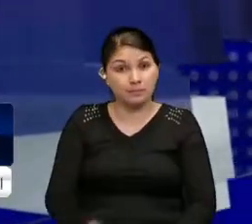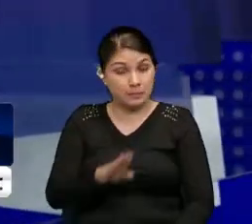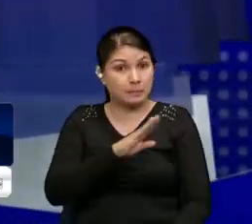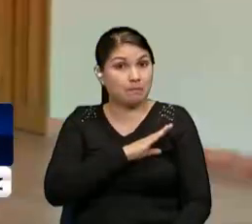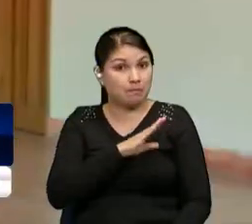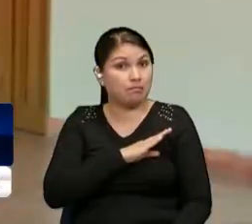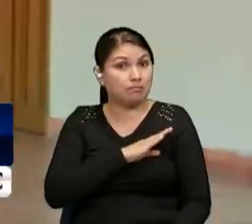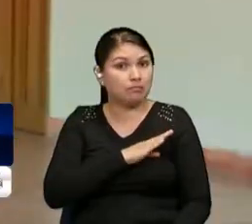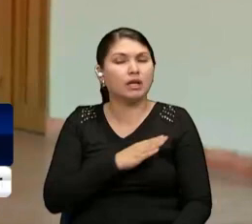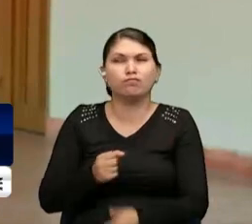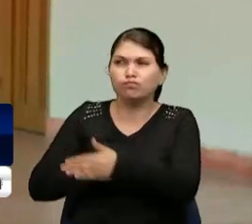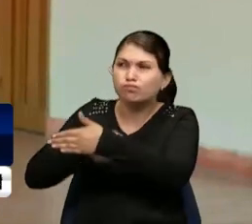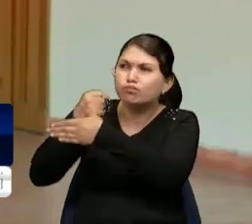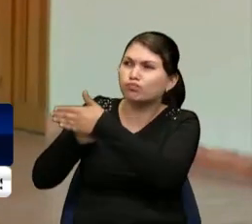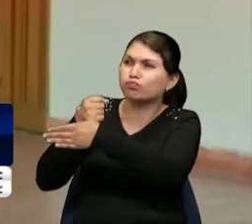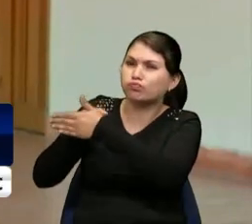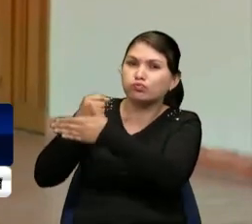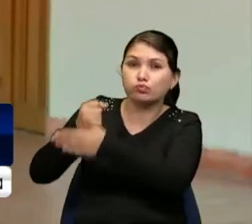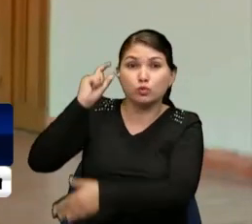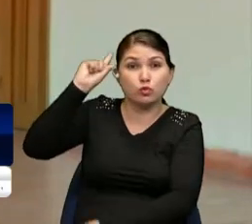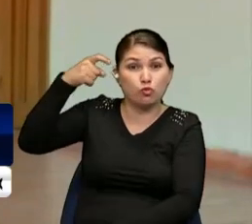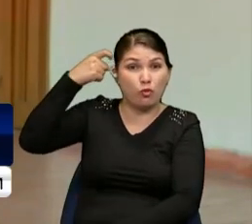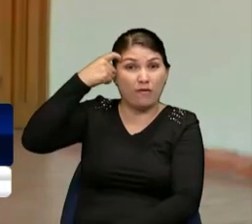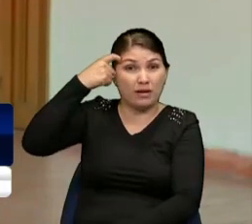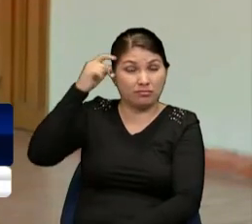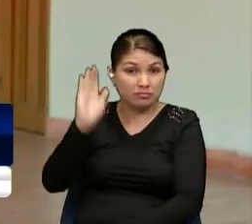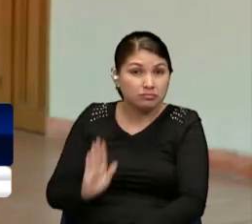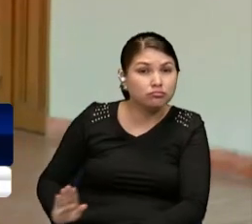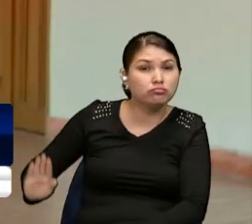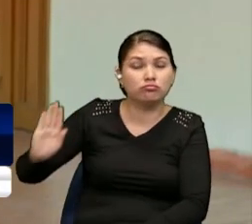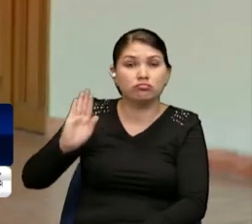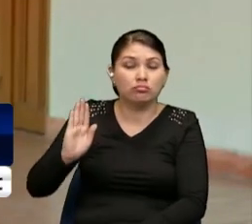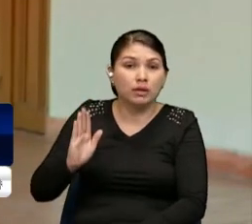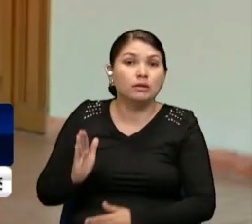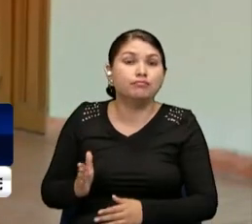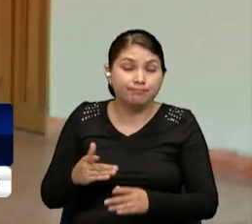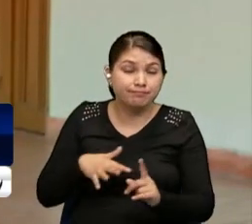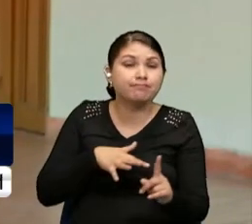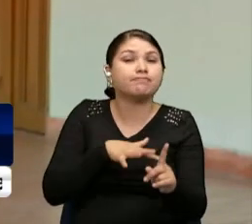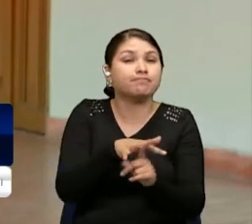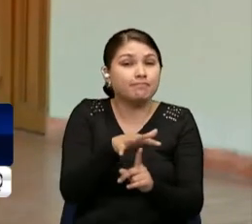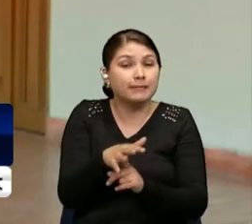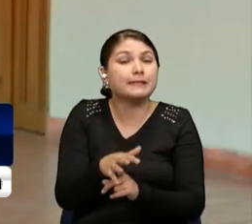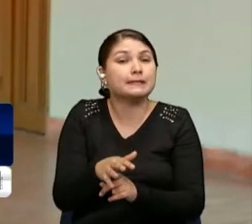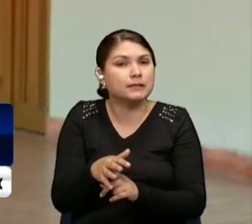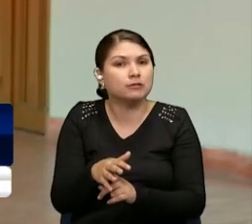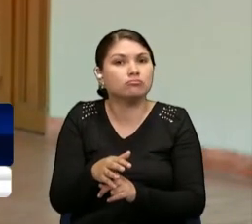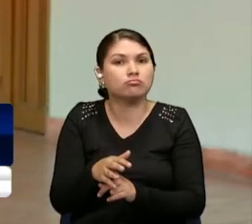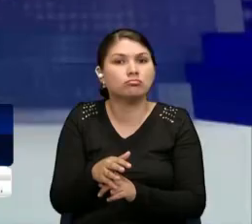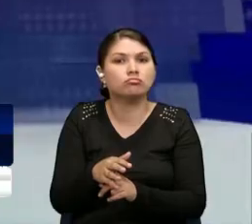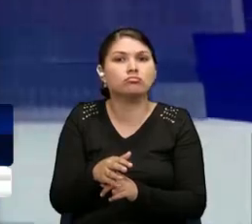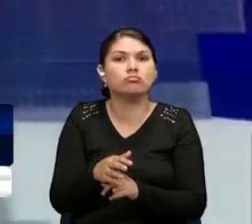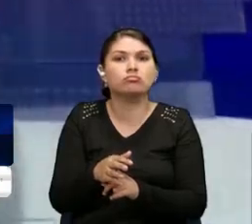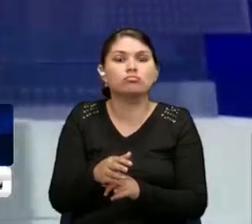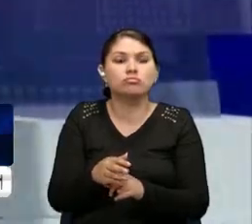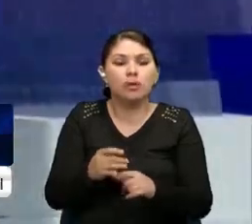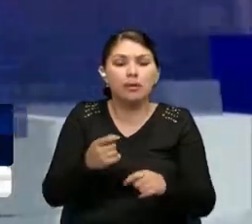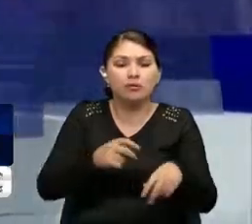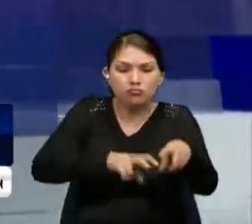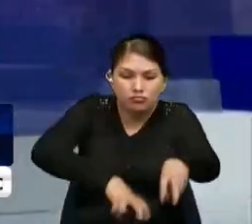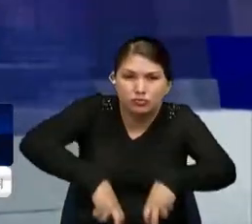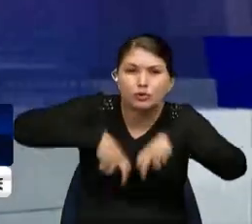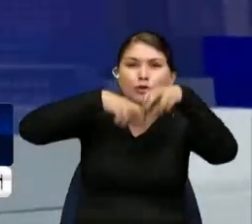que hace la gestión con el gobierno departamental y que se han afectado también los cultivadores de